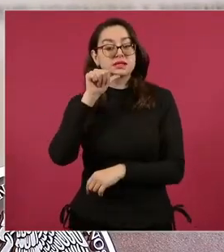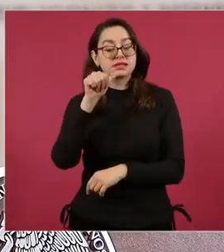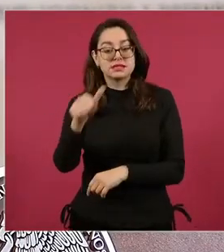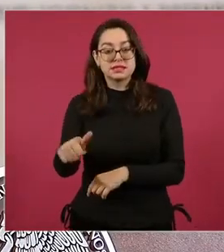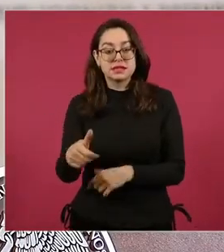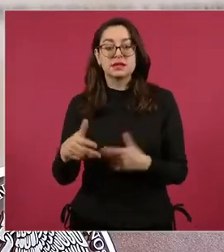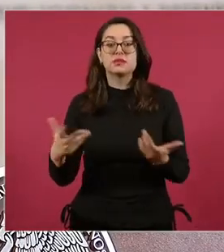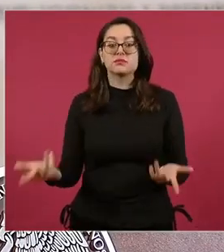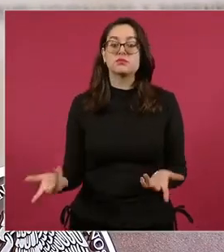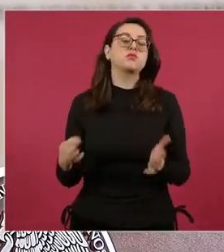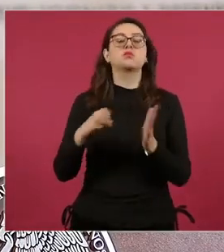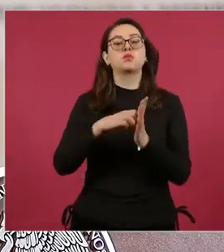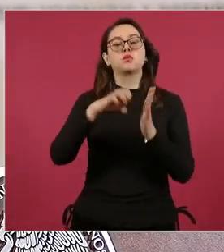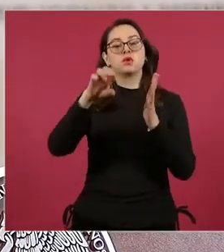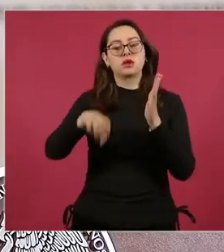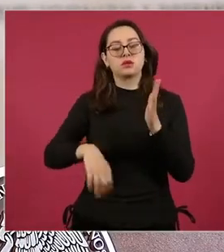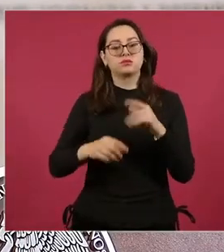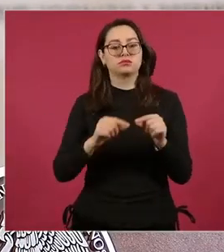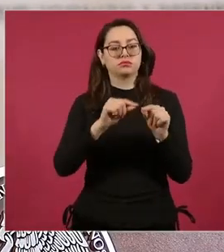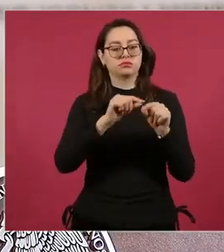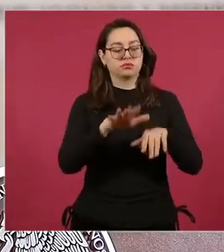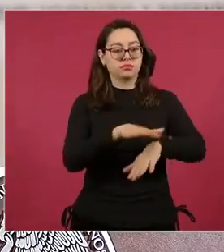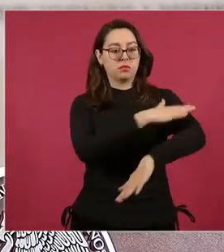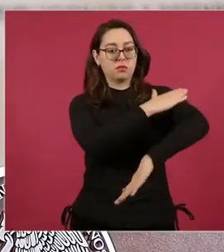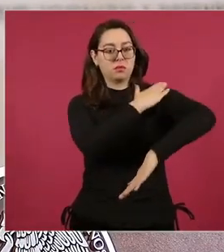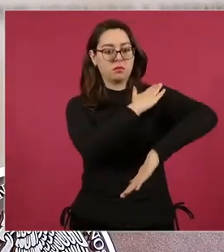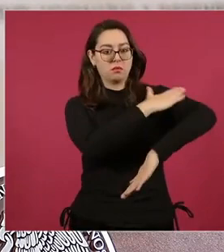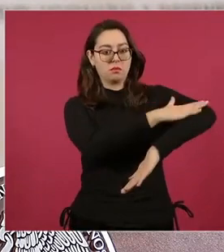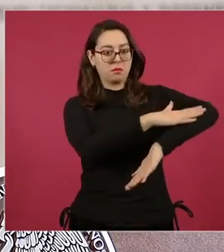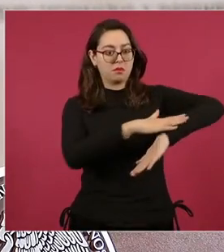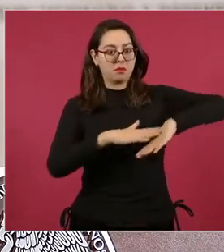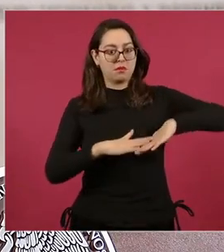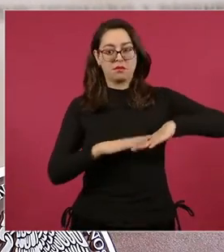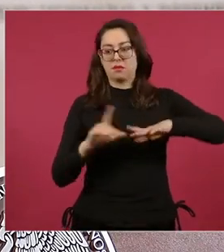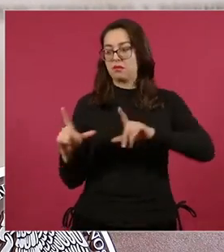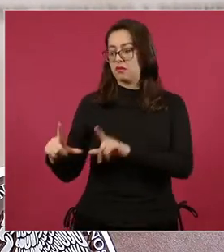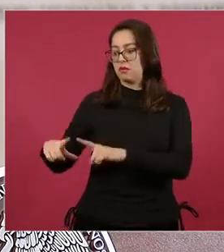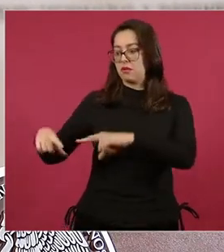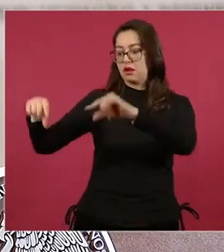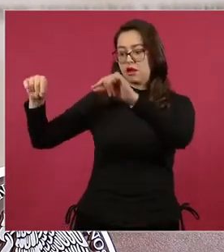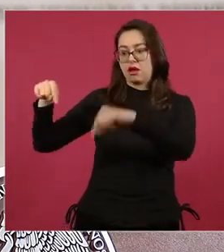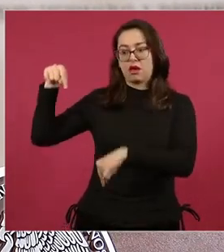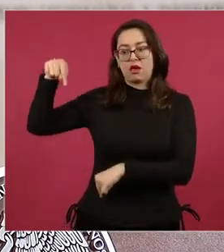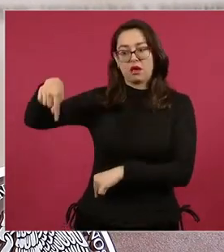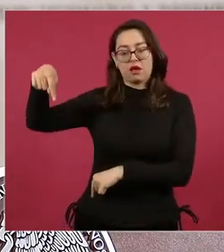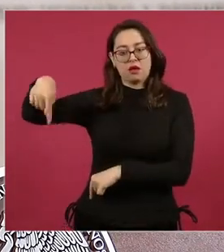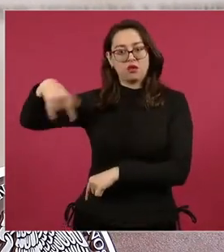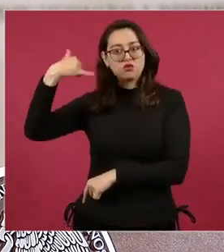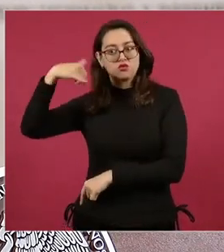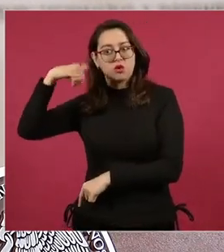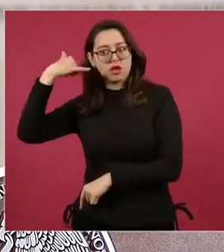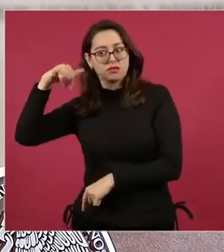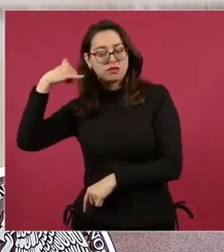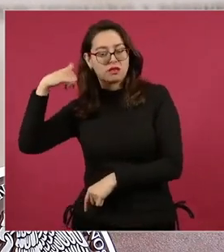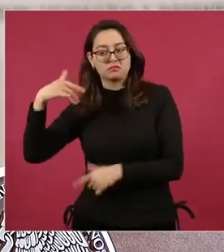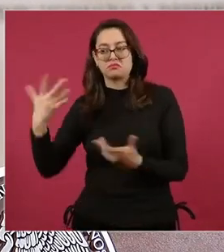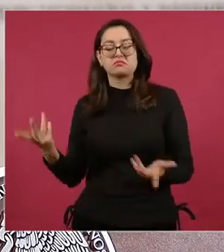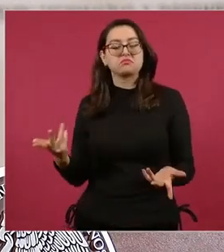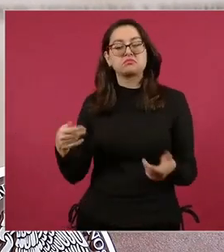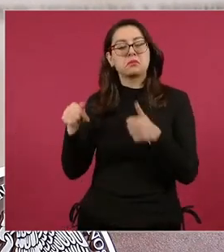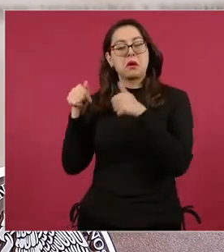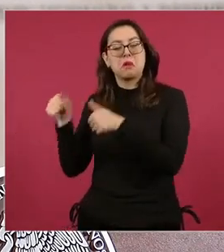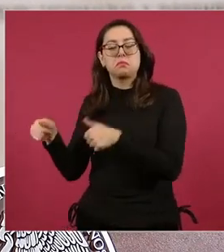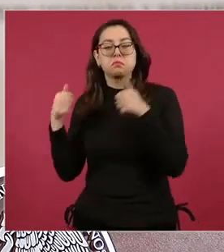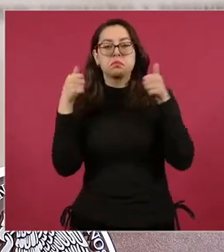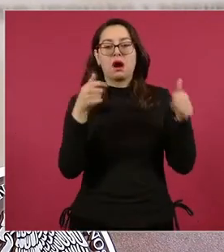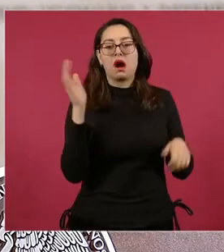penínsulas de Baja California y la de Yucatán. Se compensarán las intermitencias eléctricas y gozarán